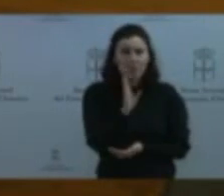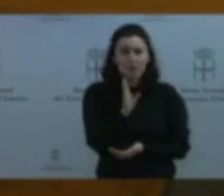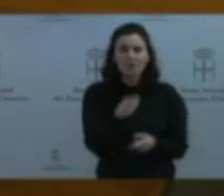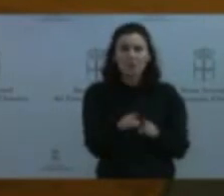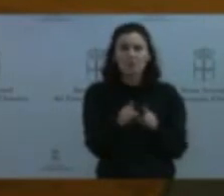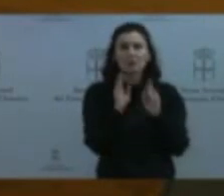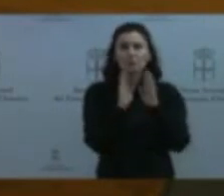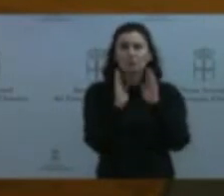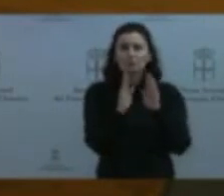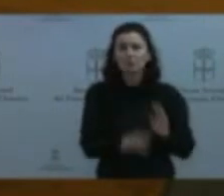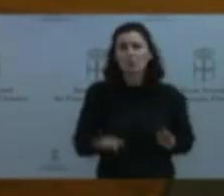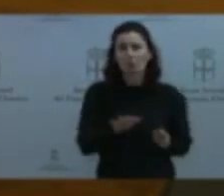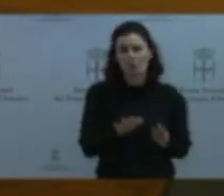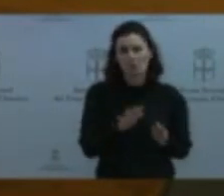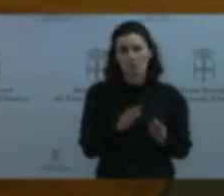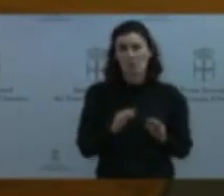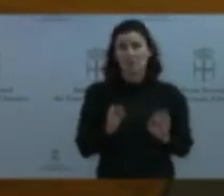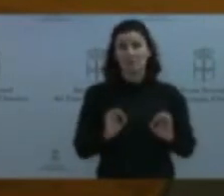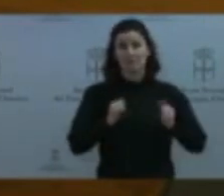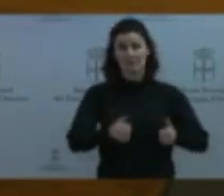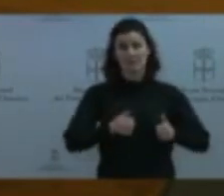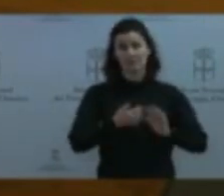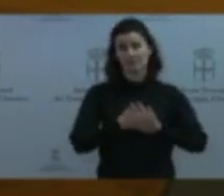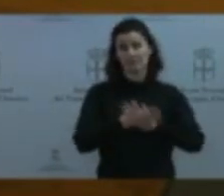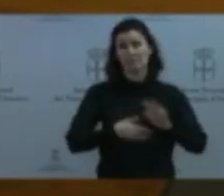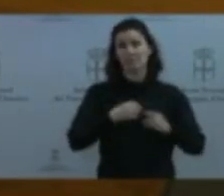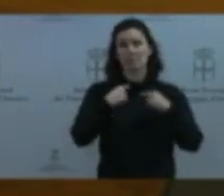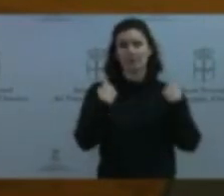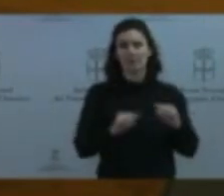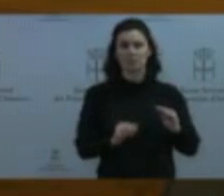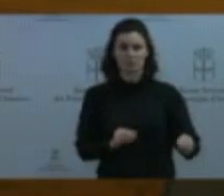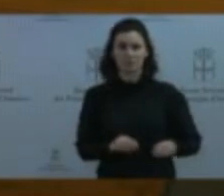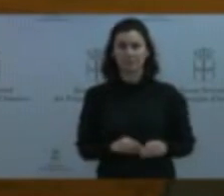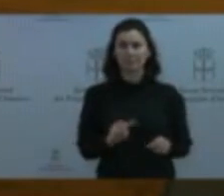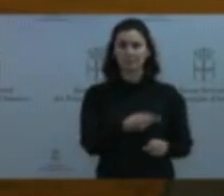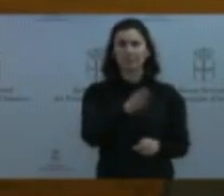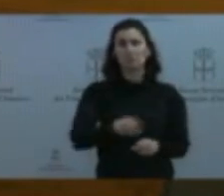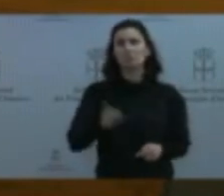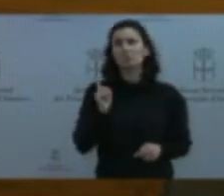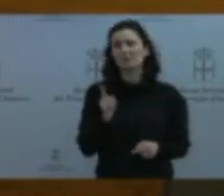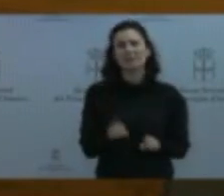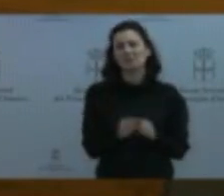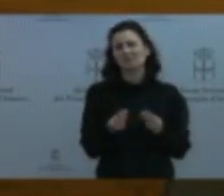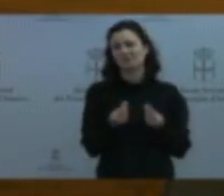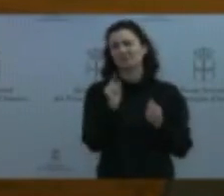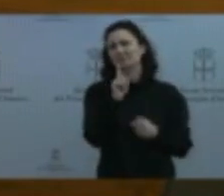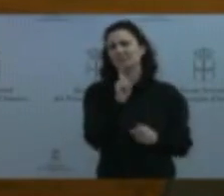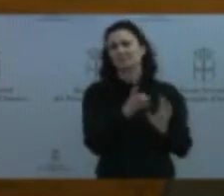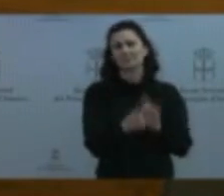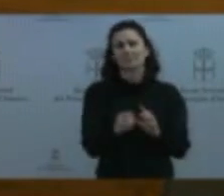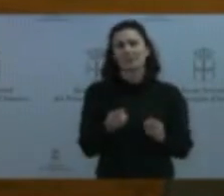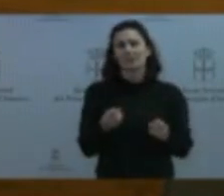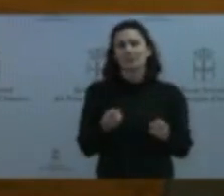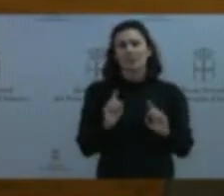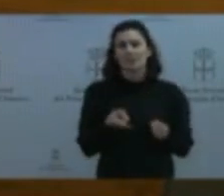sus iniciativas fracasadas. Ustedes efectivamente dijeron muchas mentiras en relación al caso Marea, que íbamos a pactar con los acusados. Ustedes se tuvieron que